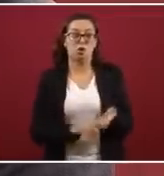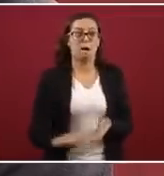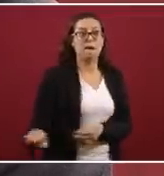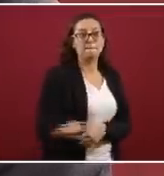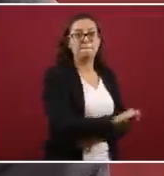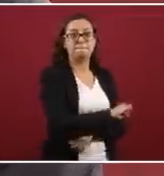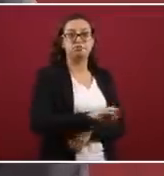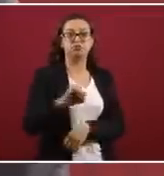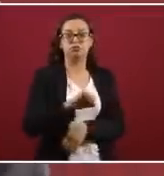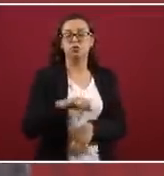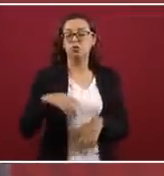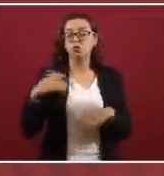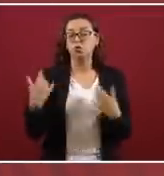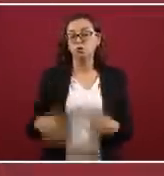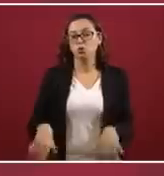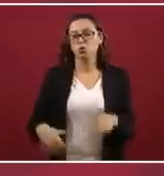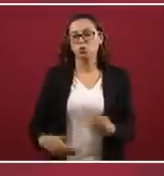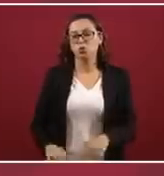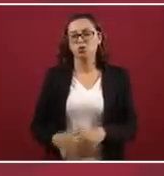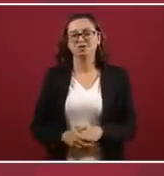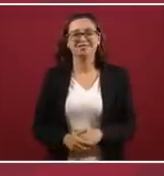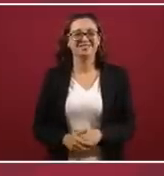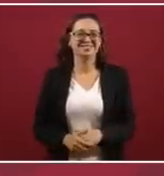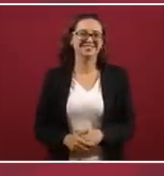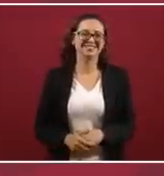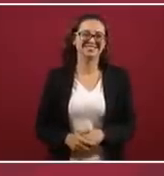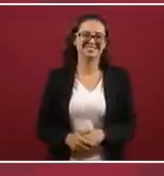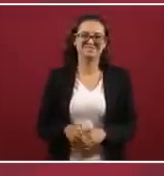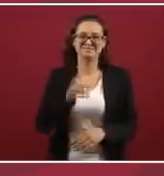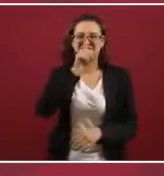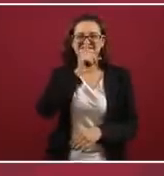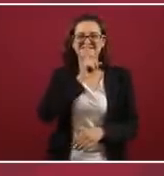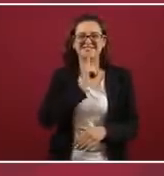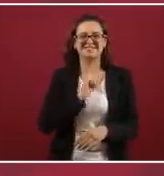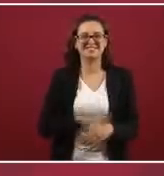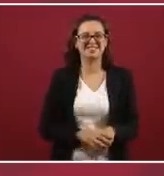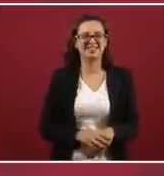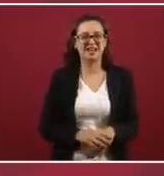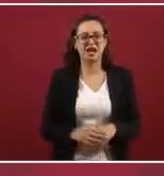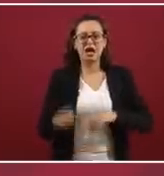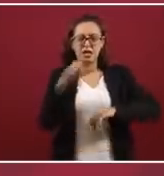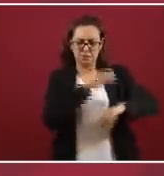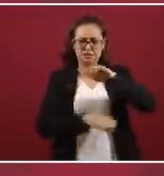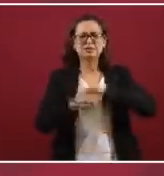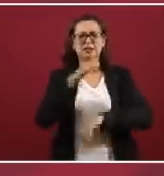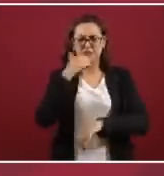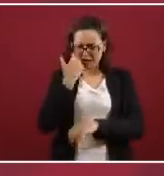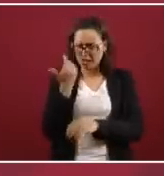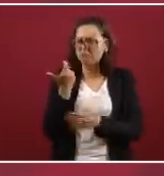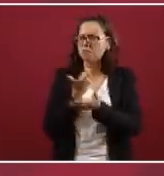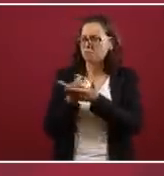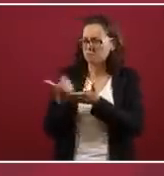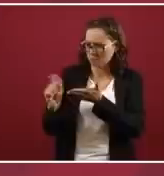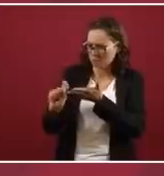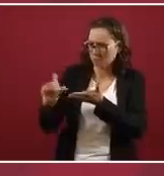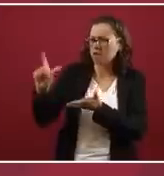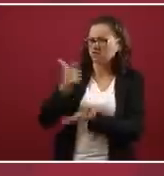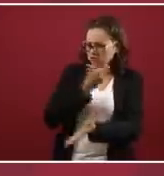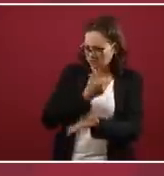habían empresas que querían aumentar los sueldos y no se los permitían.